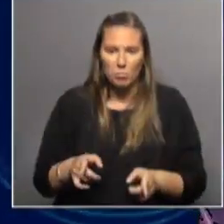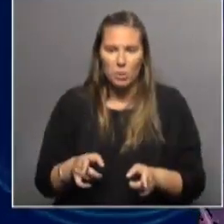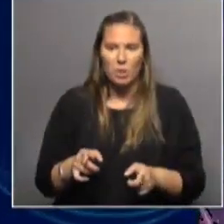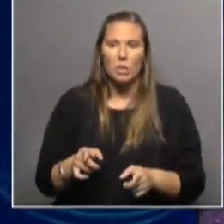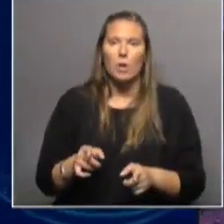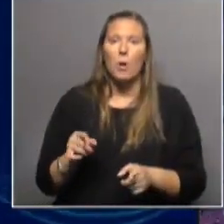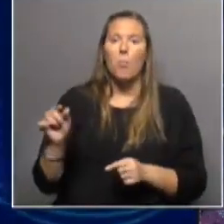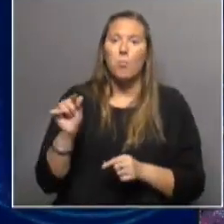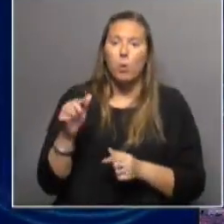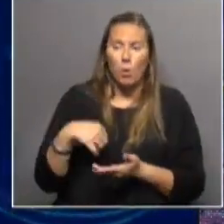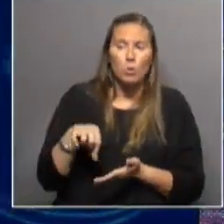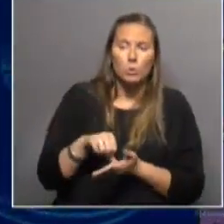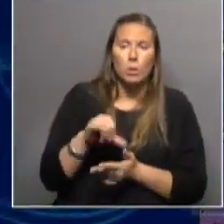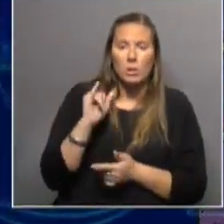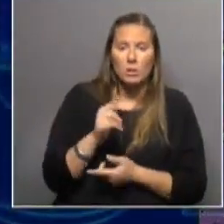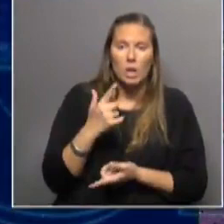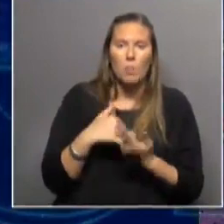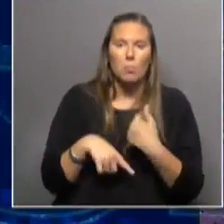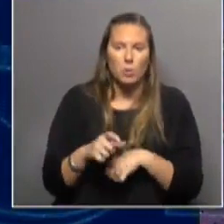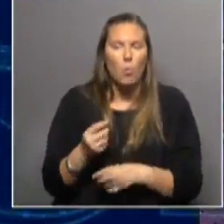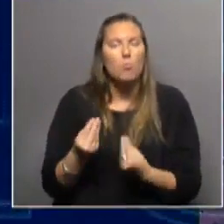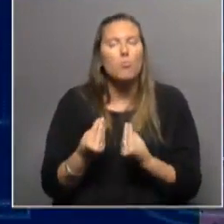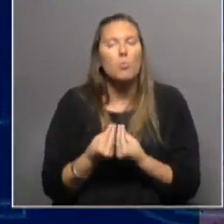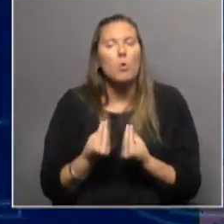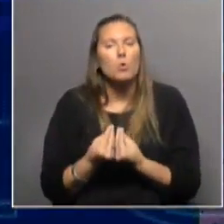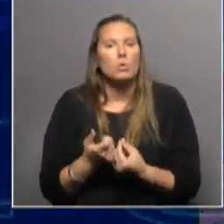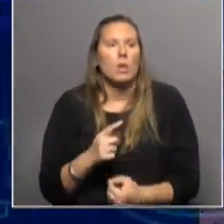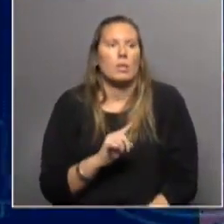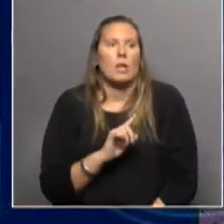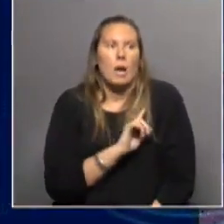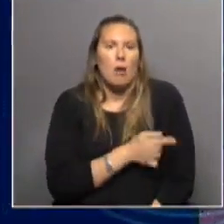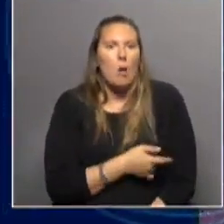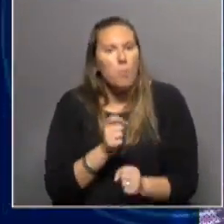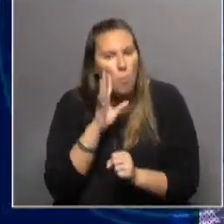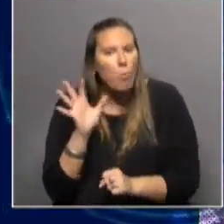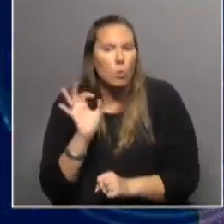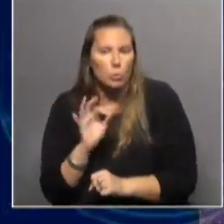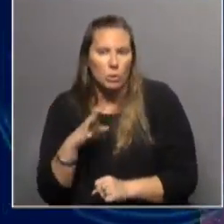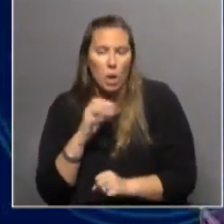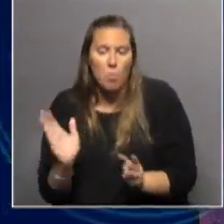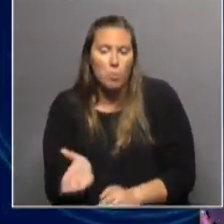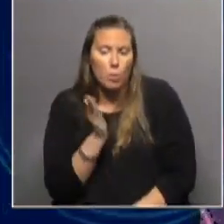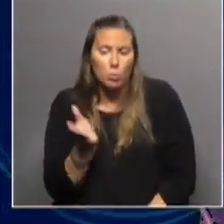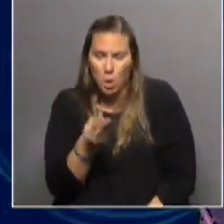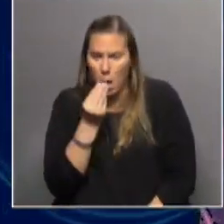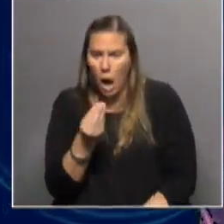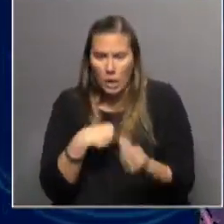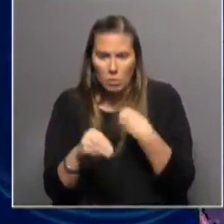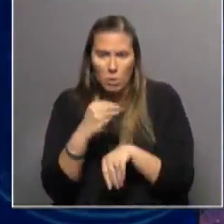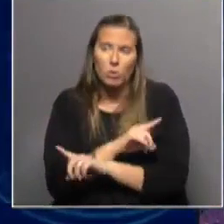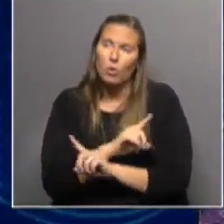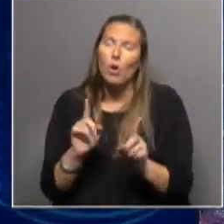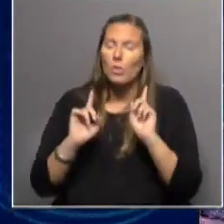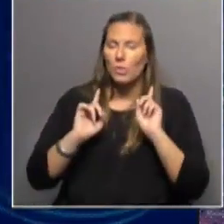poco usado por la ciudad pero tiene un enorme potencial entonces nosotros decimos no solo somos productores de alimentos sino que